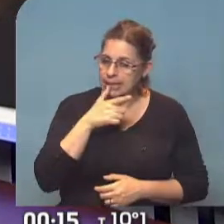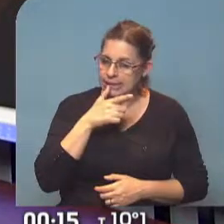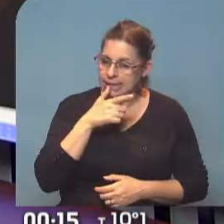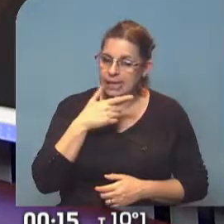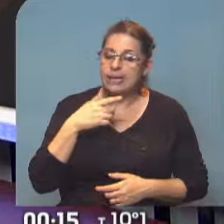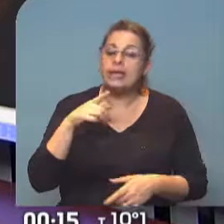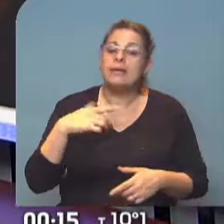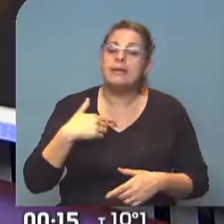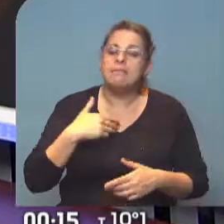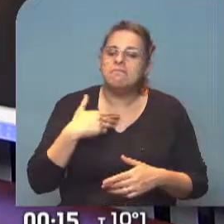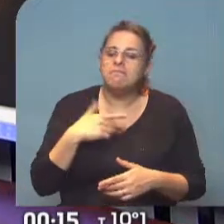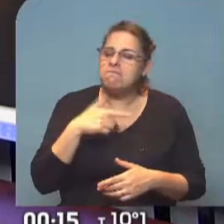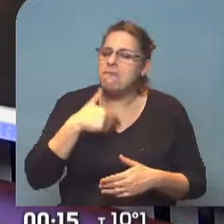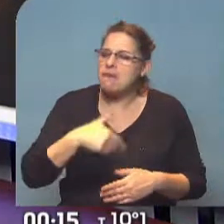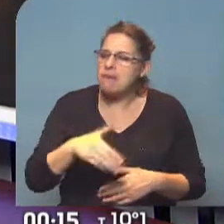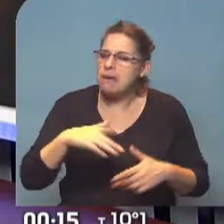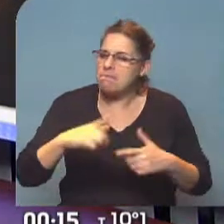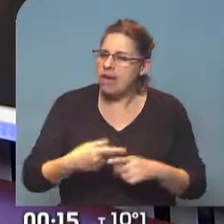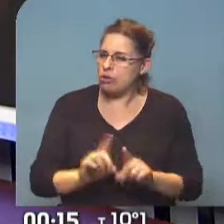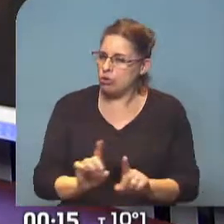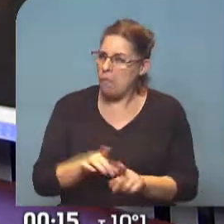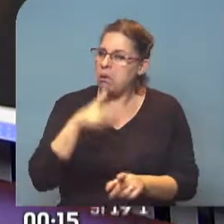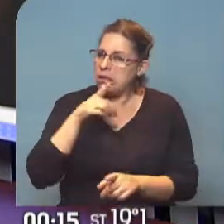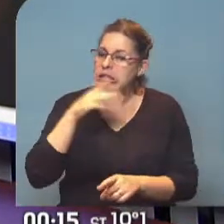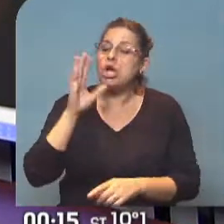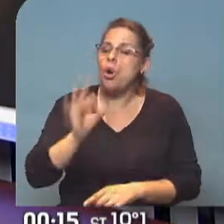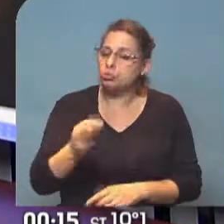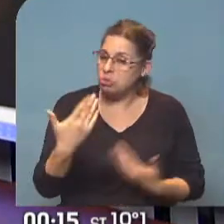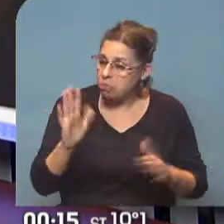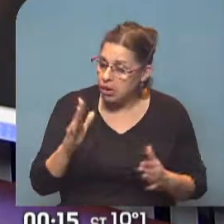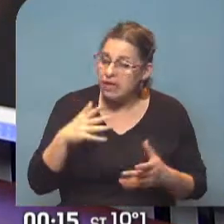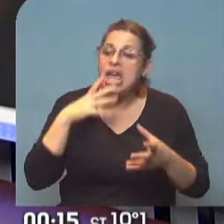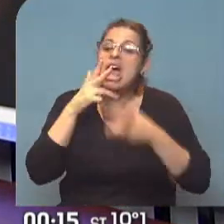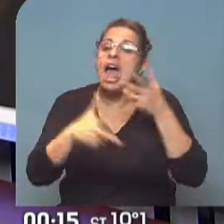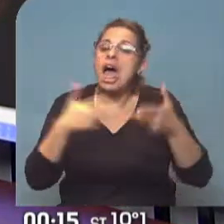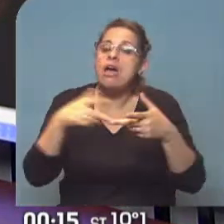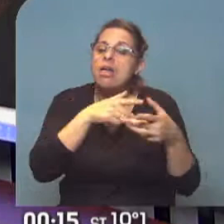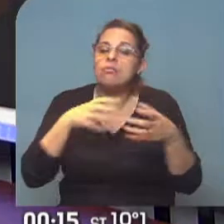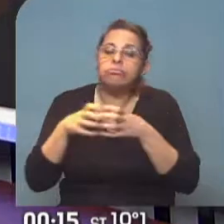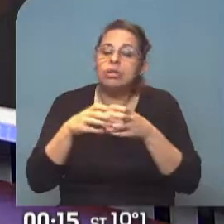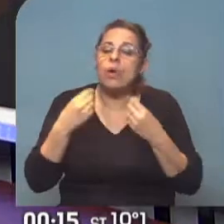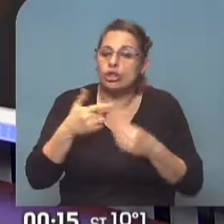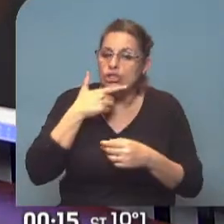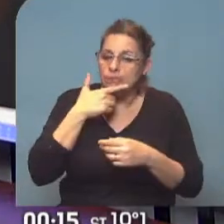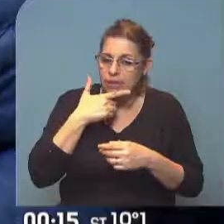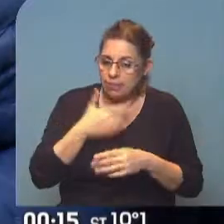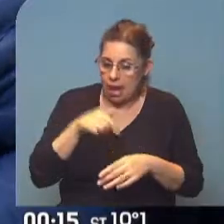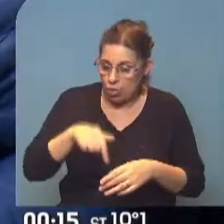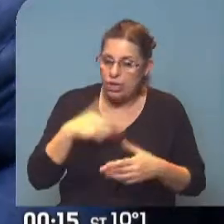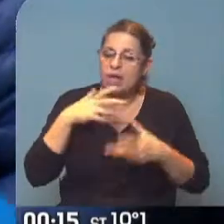una huelga que se decidirá en todo caso en octubre. Estaba planeado hablarlo, discutirlo ahora en septiembre.